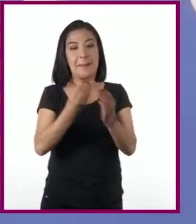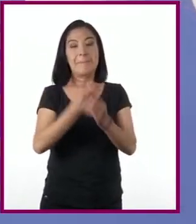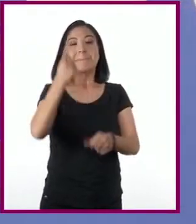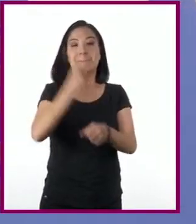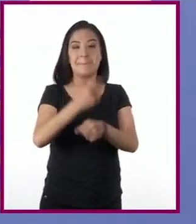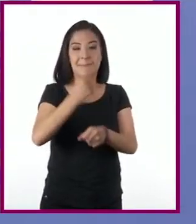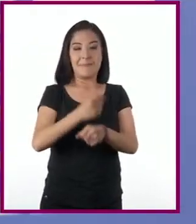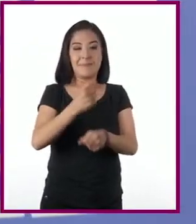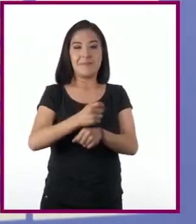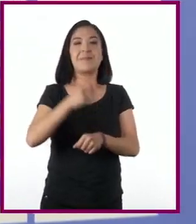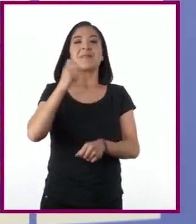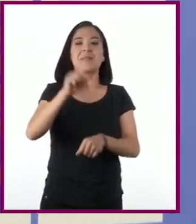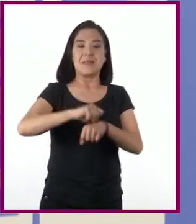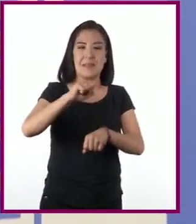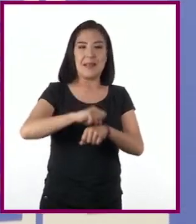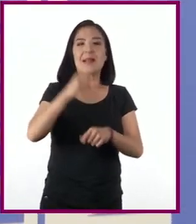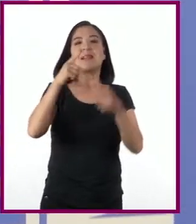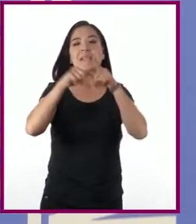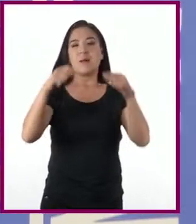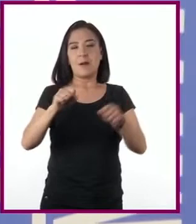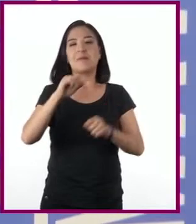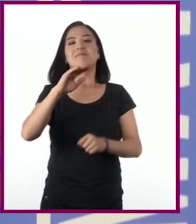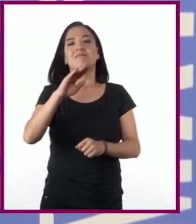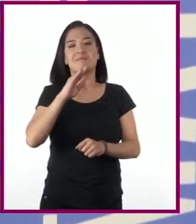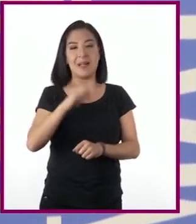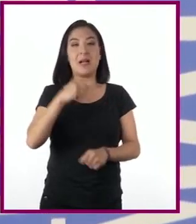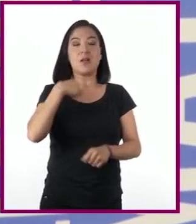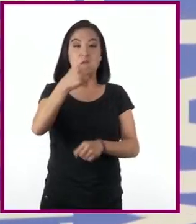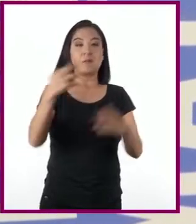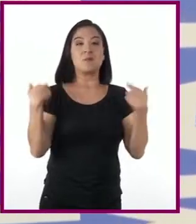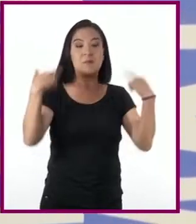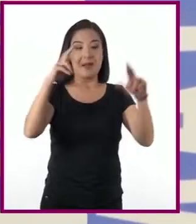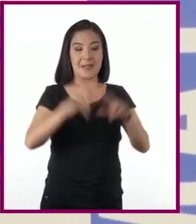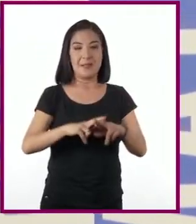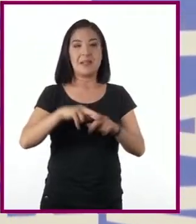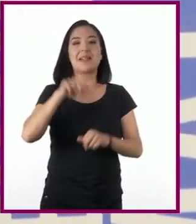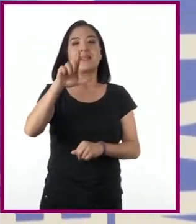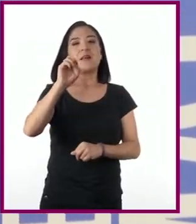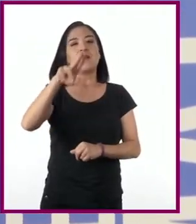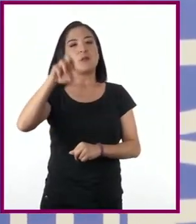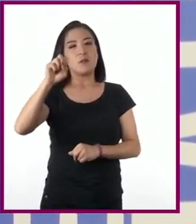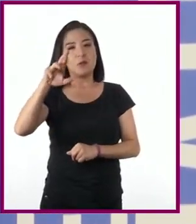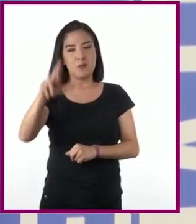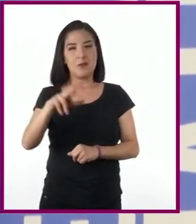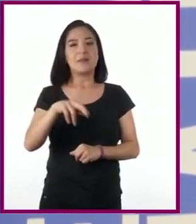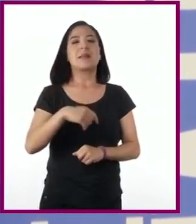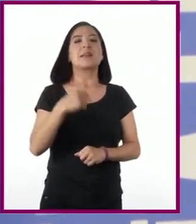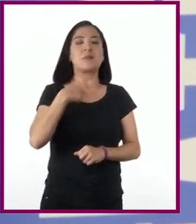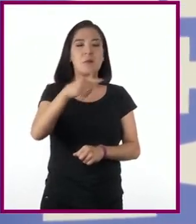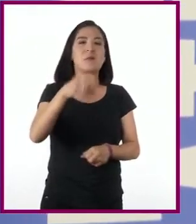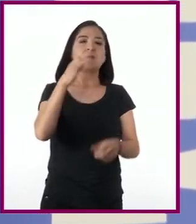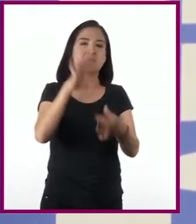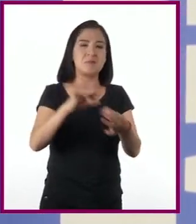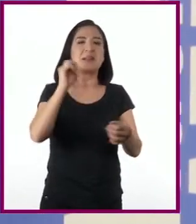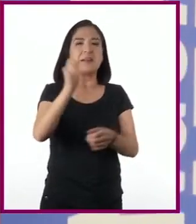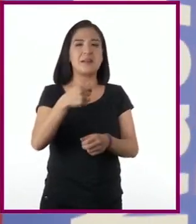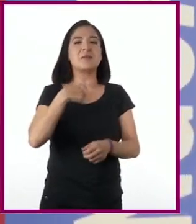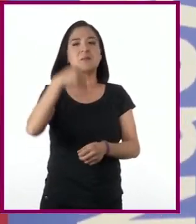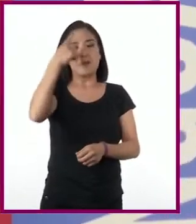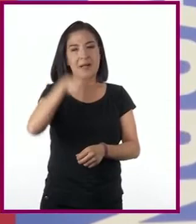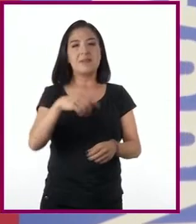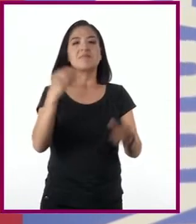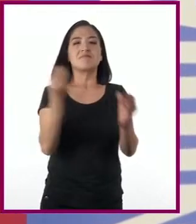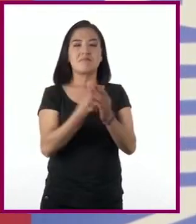de la asignatura Lengua Materna. Yo soy su profesora, Leonor Lozano, y en esta sesión voy a compartir con ustedes